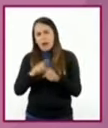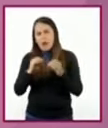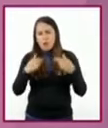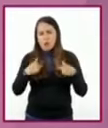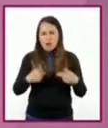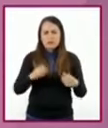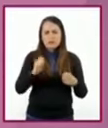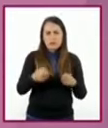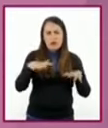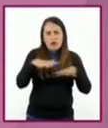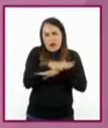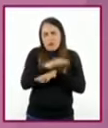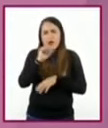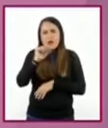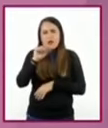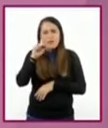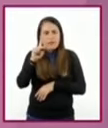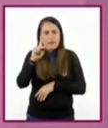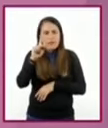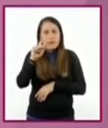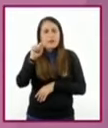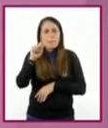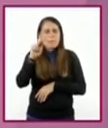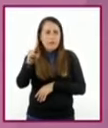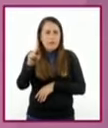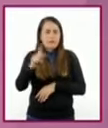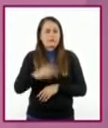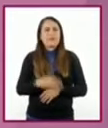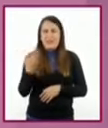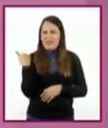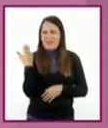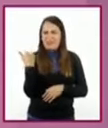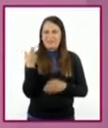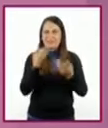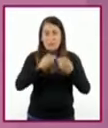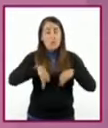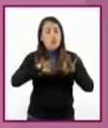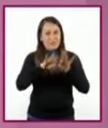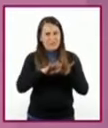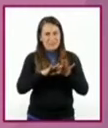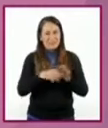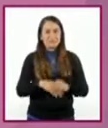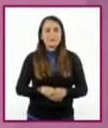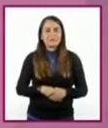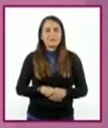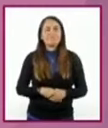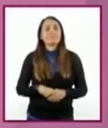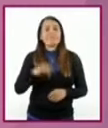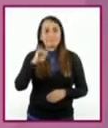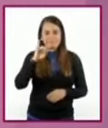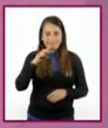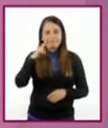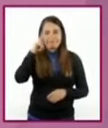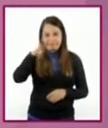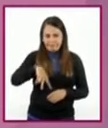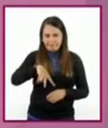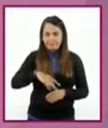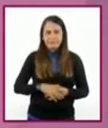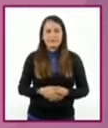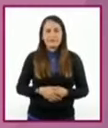ATP, cuya importancia les comentó el maestro Rodolfo. Elemental, maestro Juan Carlos.